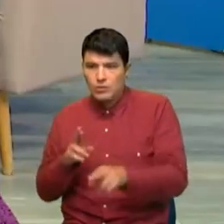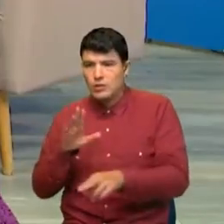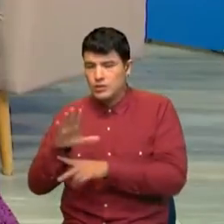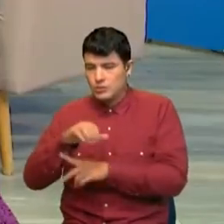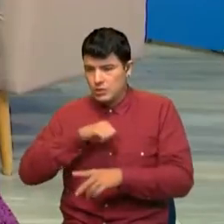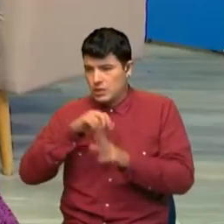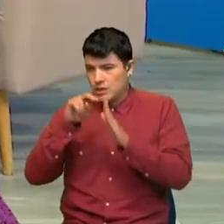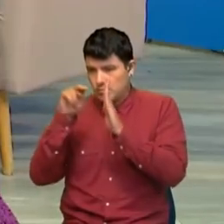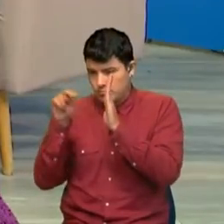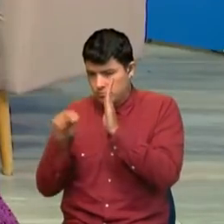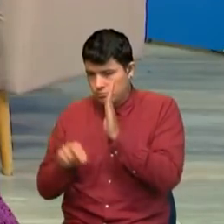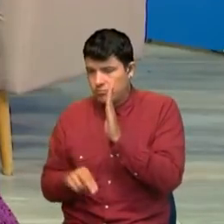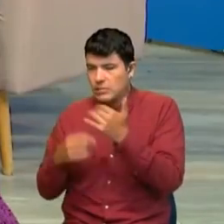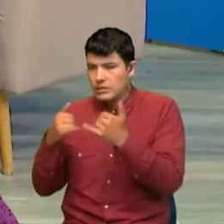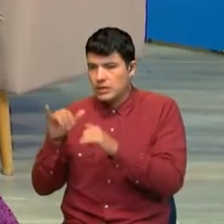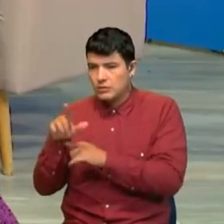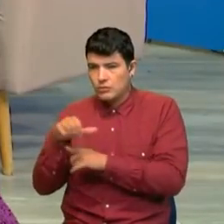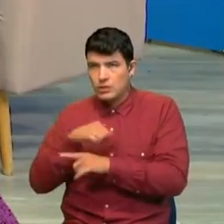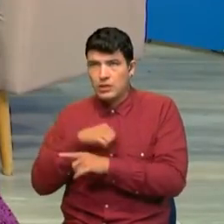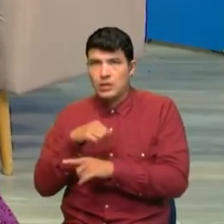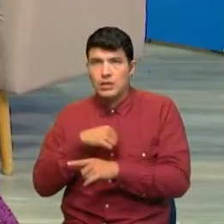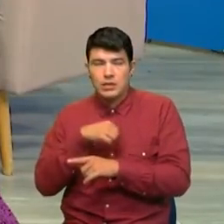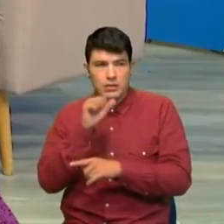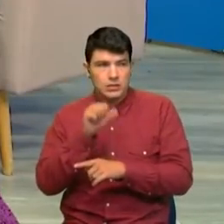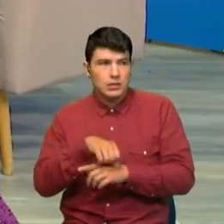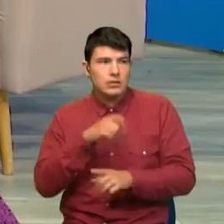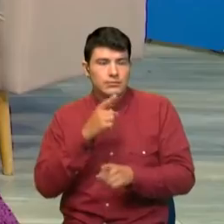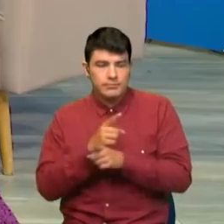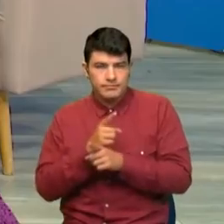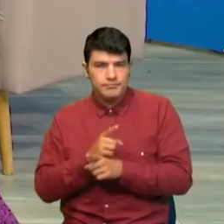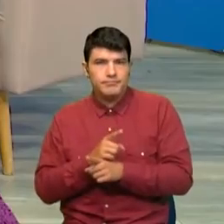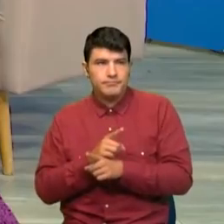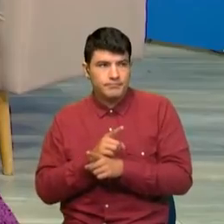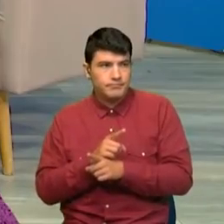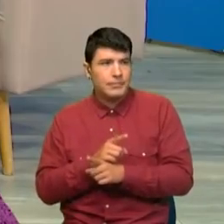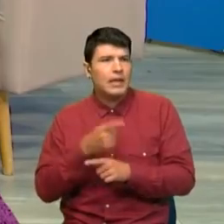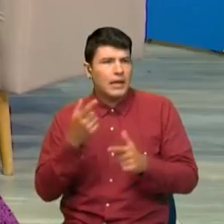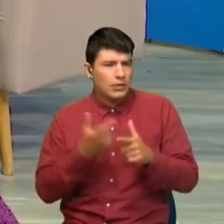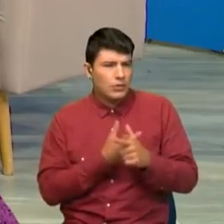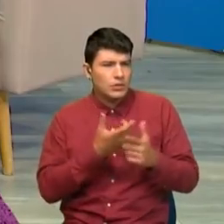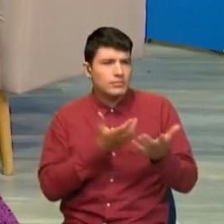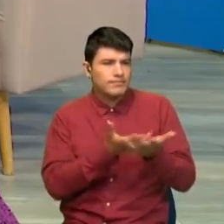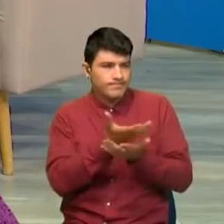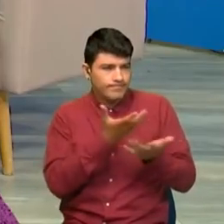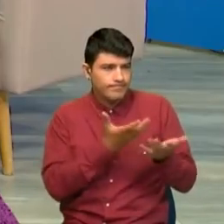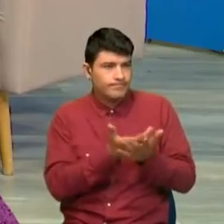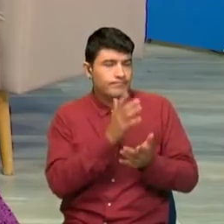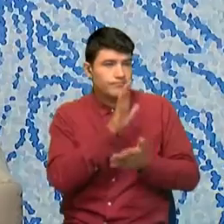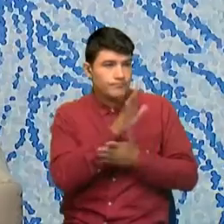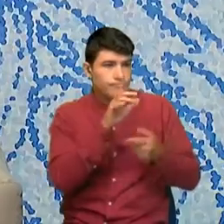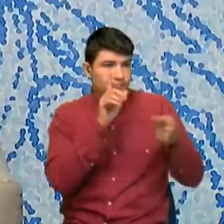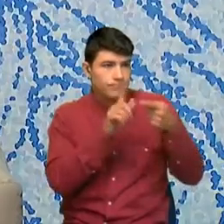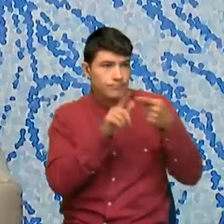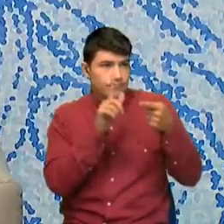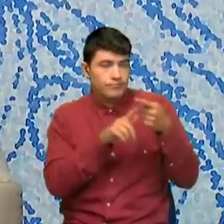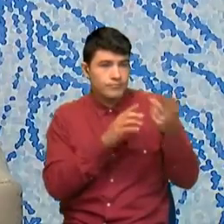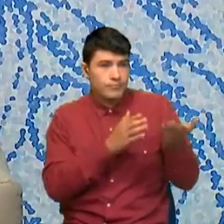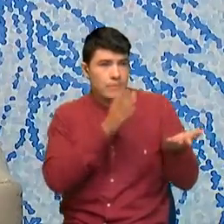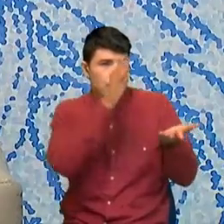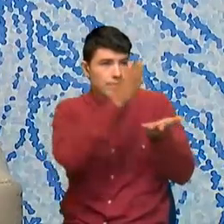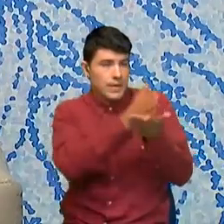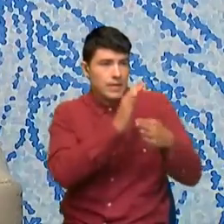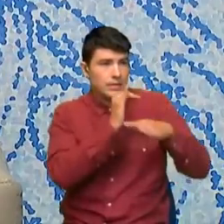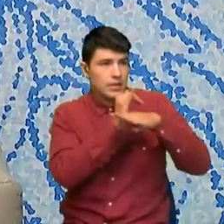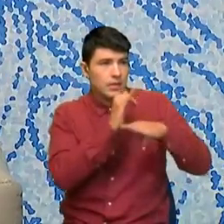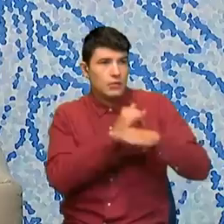unas darle tarifas establecidas. Exacto, pero ya hay unas tarifas predeterminadas en ese sentido. Entonces la recomendación sería, lo primero, acercarse al